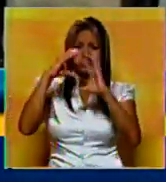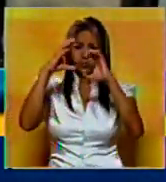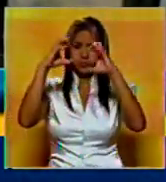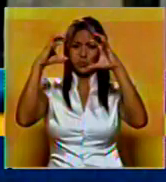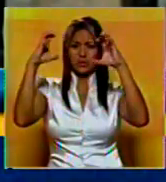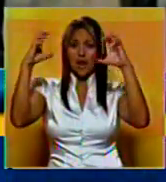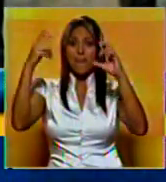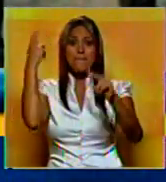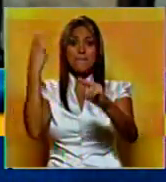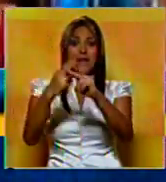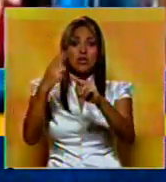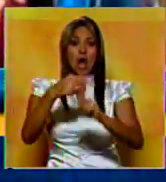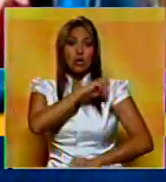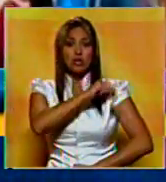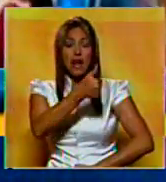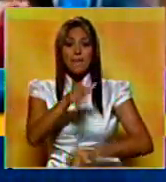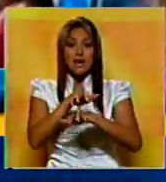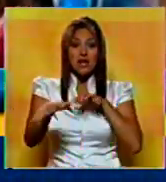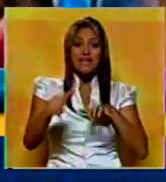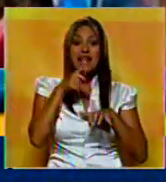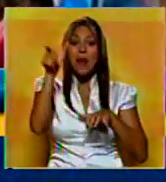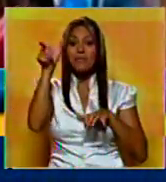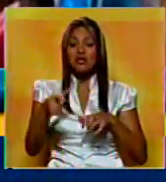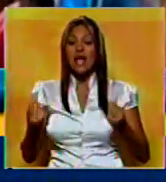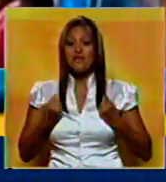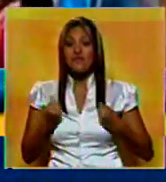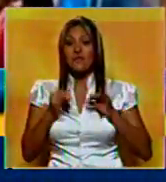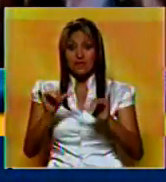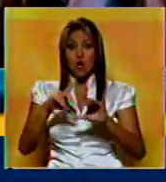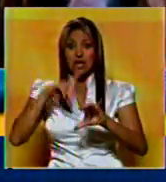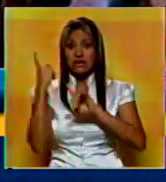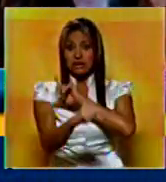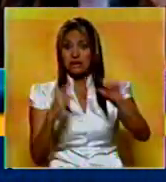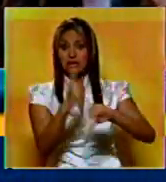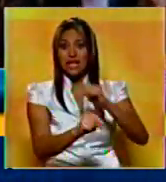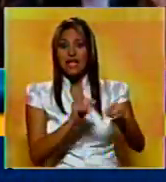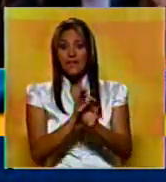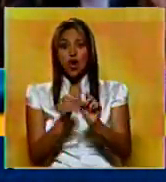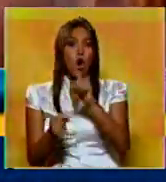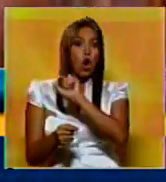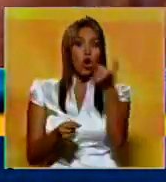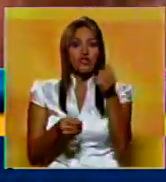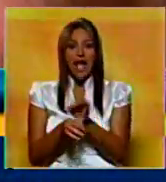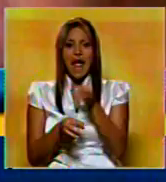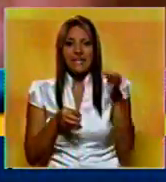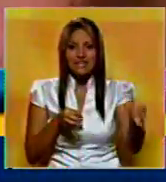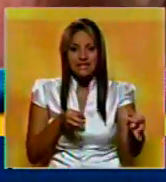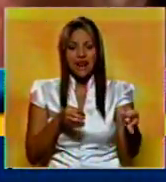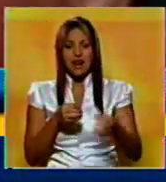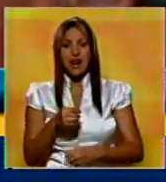peligro, las autoridades trasladaron a la mayoría de los habitantes del archipiélago a la isla de Flores. Indonesia está